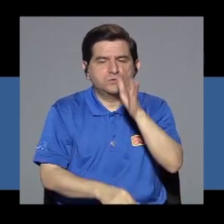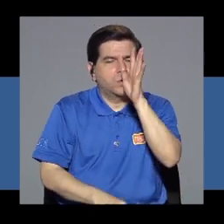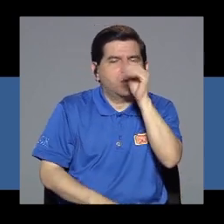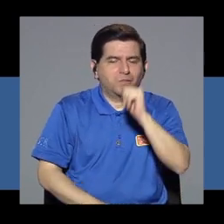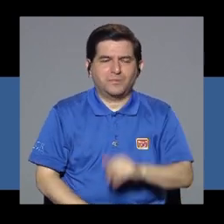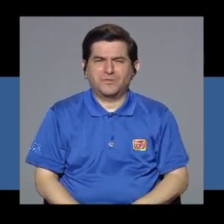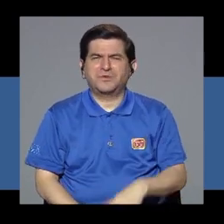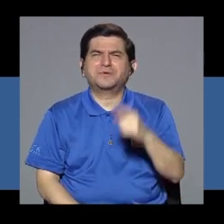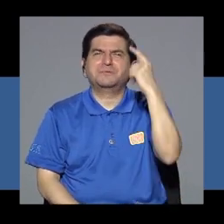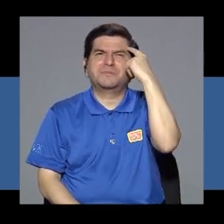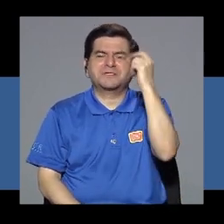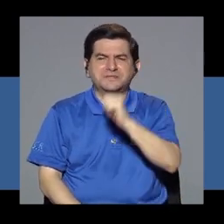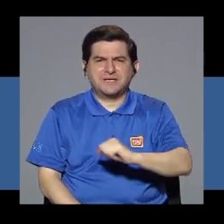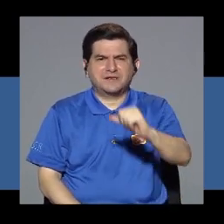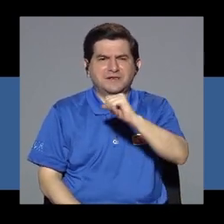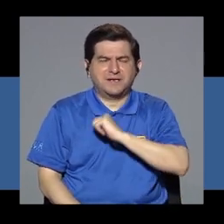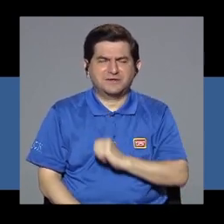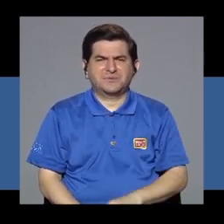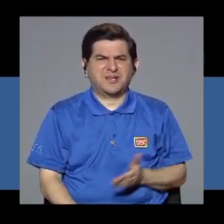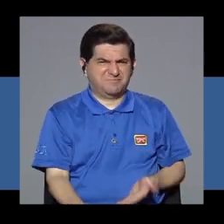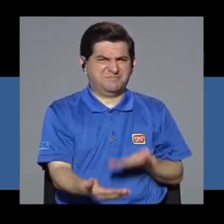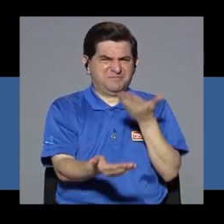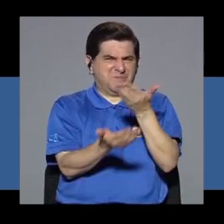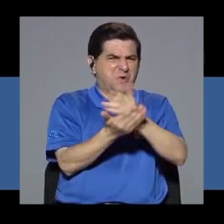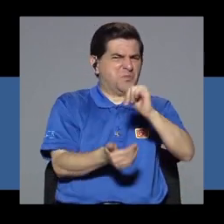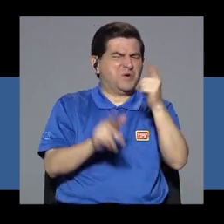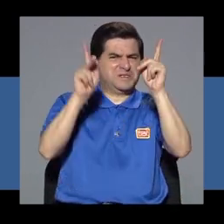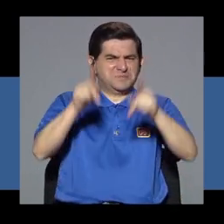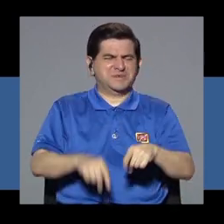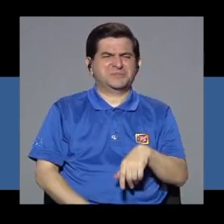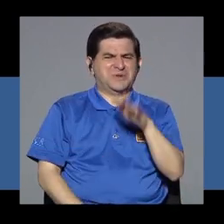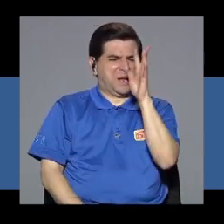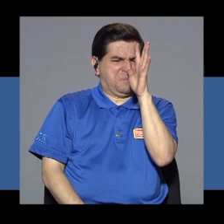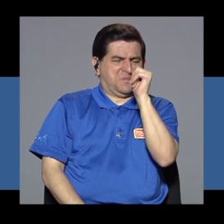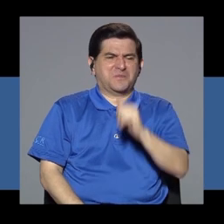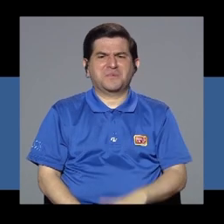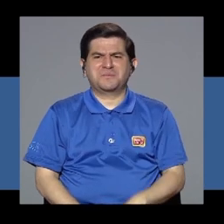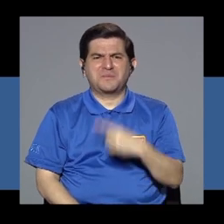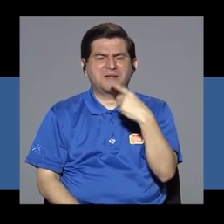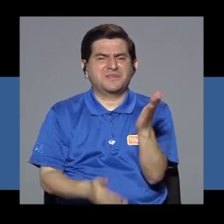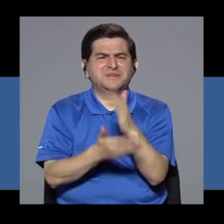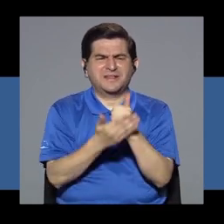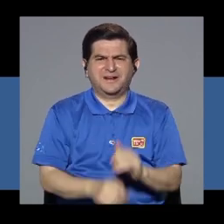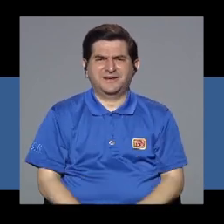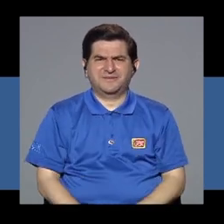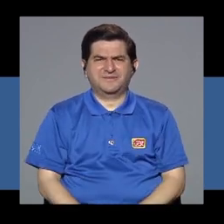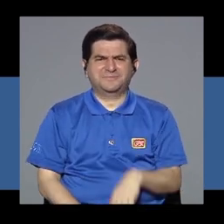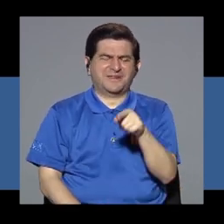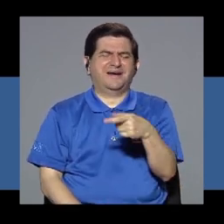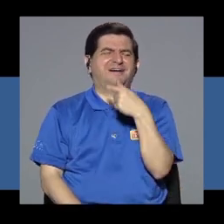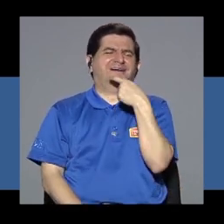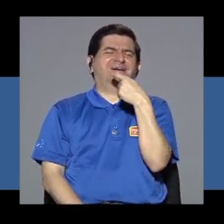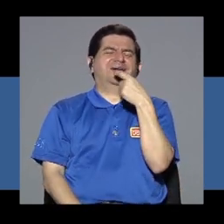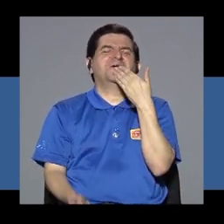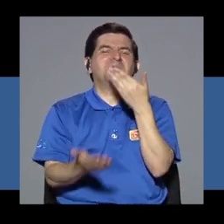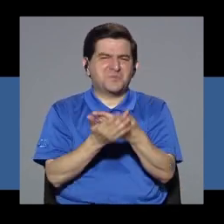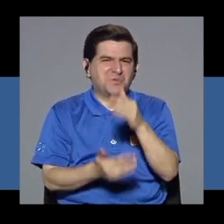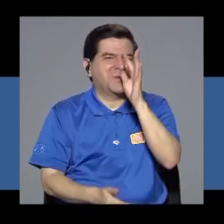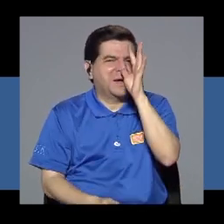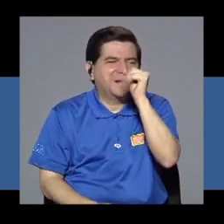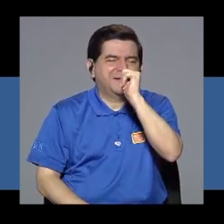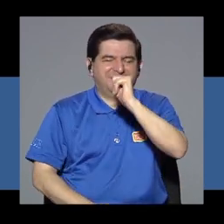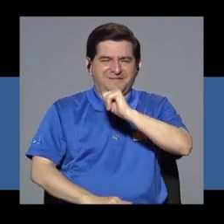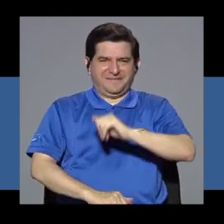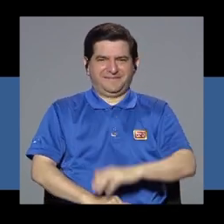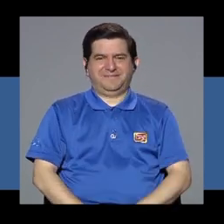Utilizar el humor. Pensá y actúa como si la propuesta del otro fuera una broma. Decí algo como, jajaja, qué buena